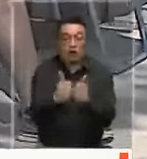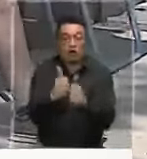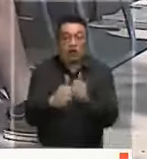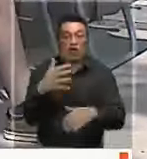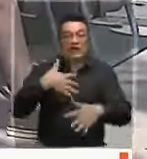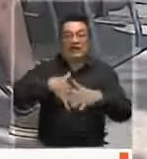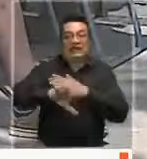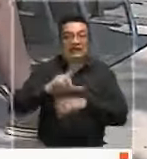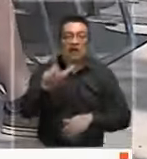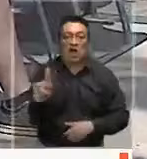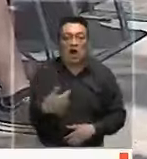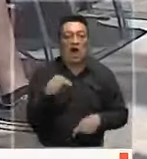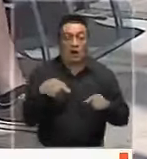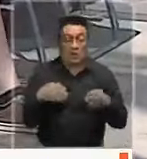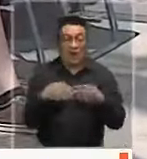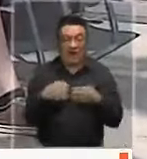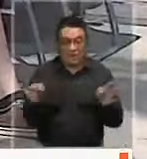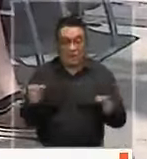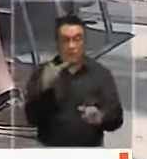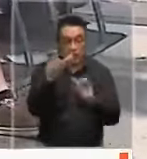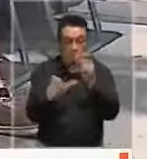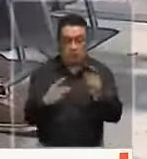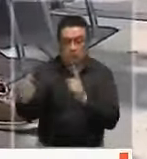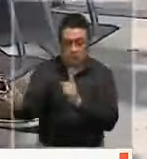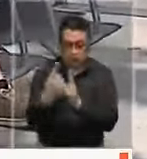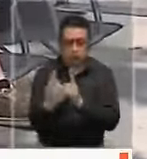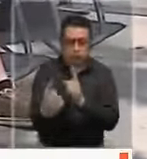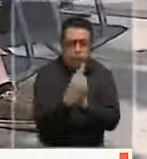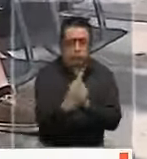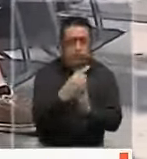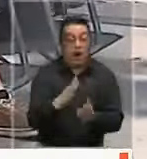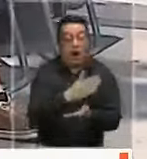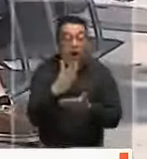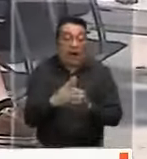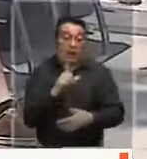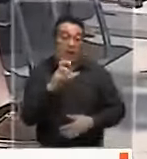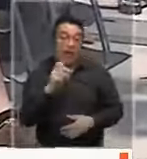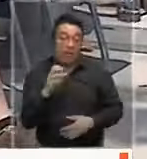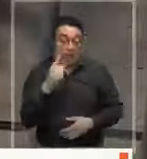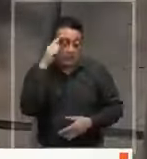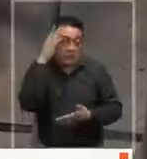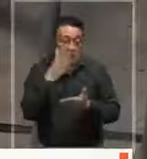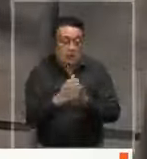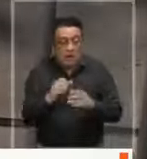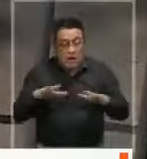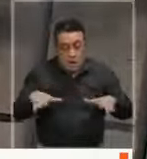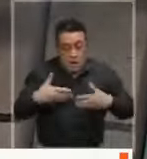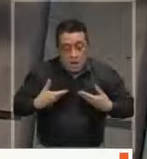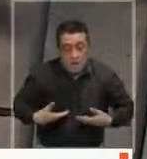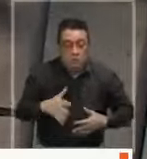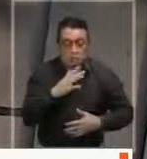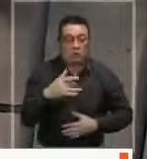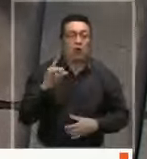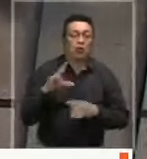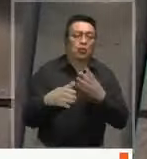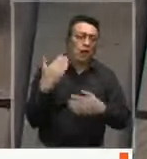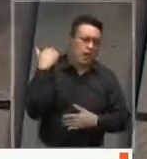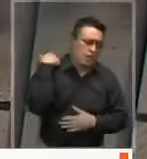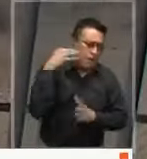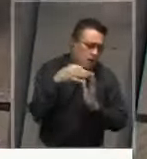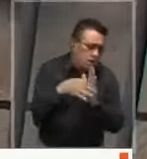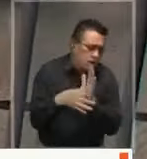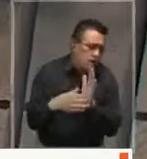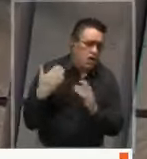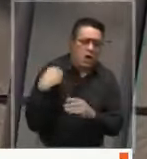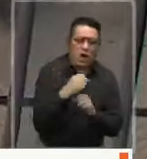a tener abierto el santuario y atendiendo a los peregrinos hasta que Leda aguante, hasta que Leda pueda. Un dolor en la columna que no me deja dormir. Y